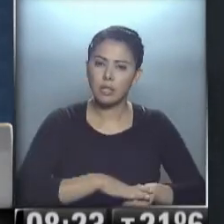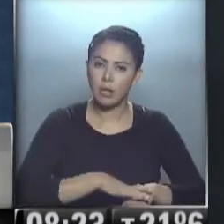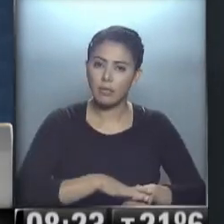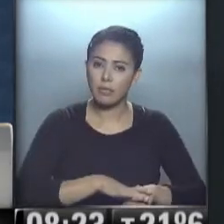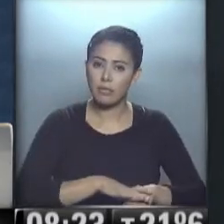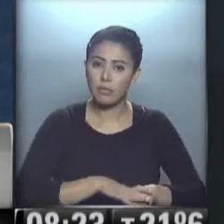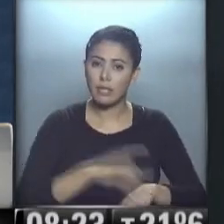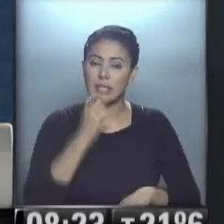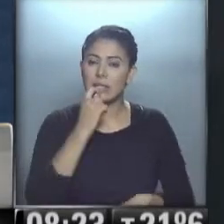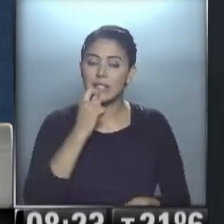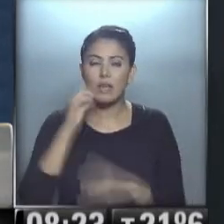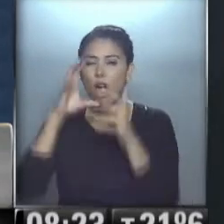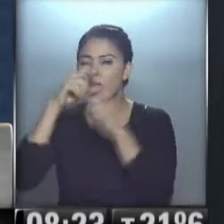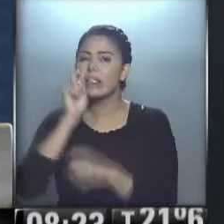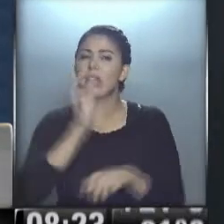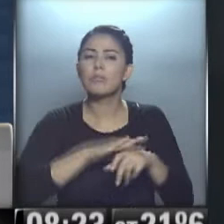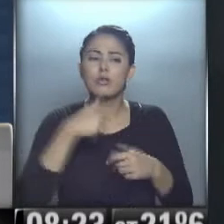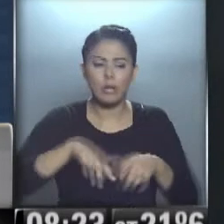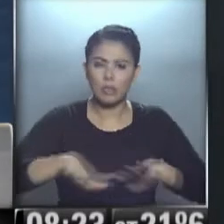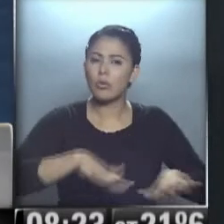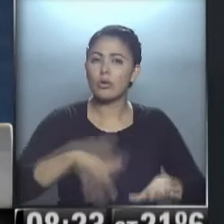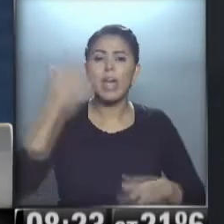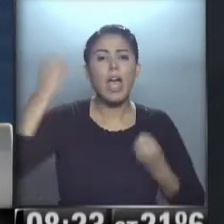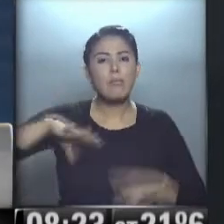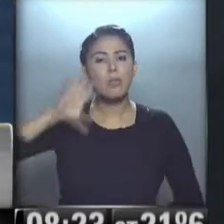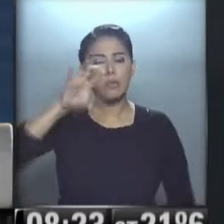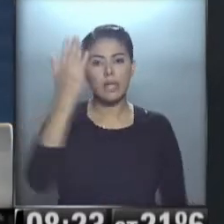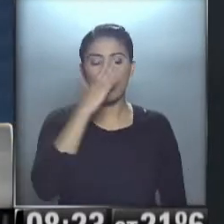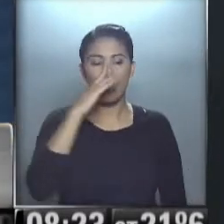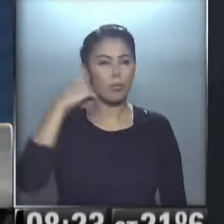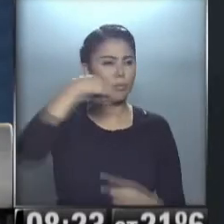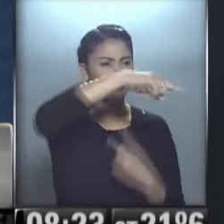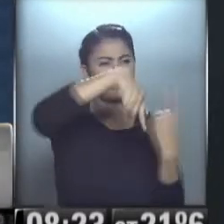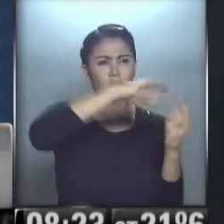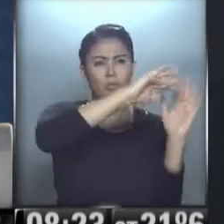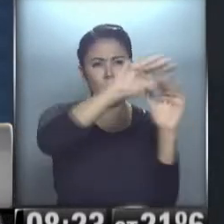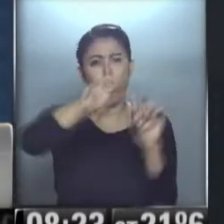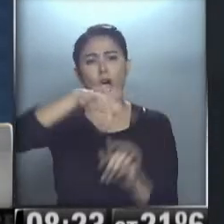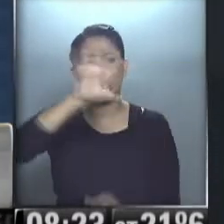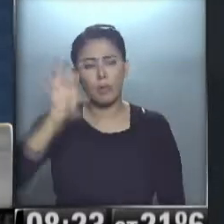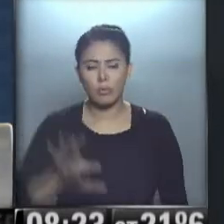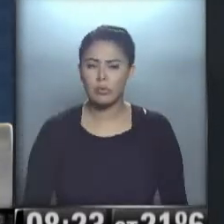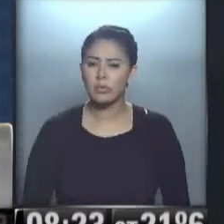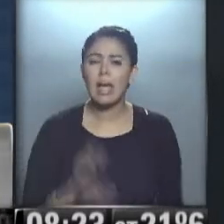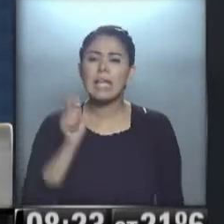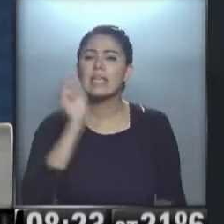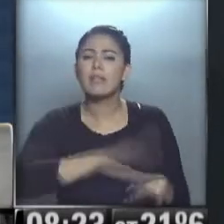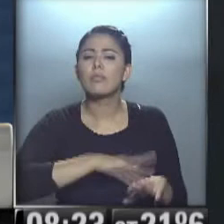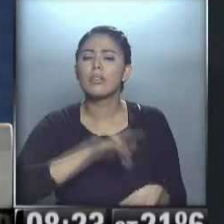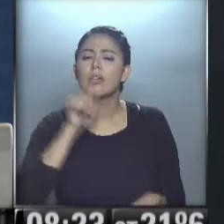la sombra, si se quiere, de esto que está ocurriendo, que comenzó en la provincia de Córdoba y que tiene réplicas en distintos puntos de nuestro país? ¿Quién hoy